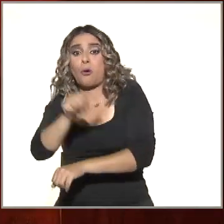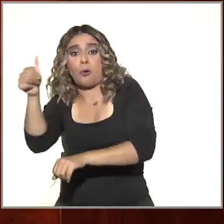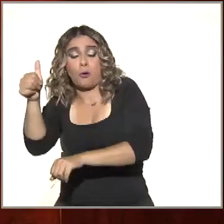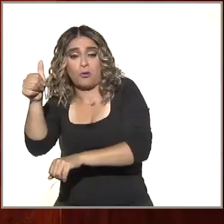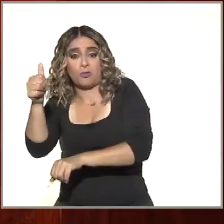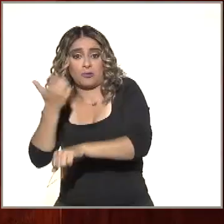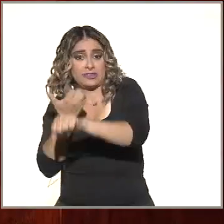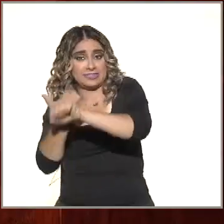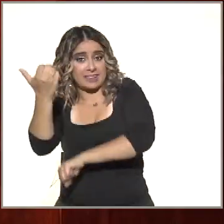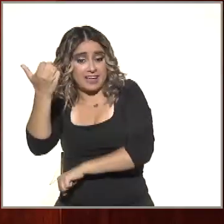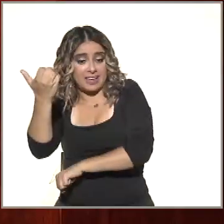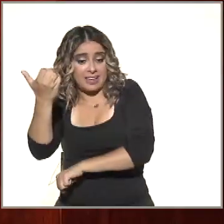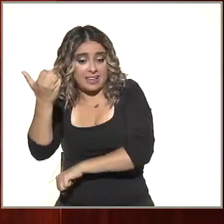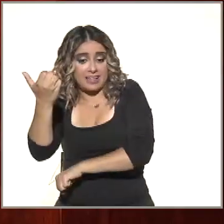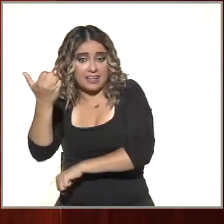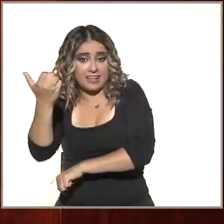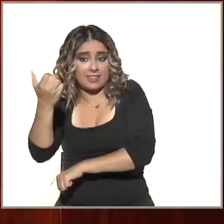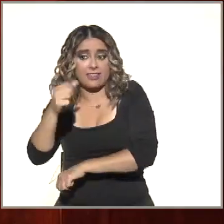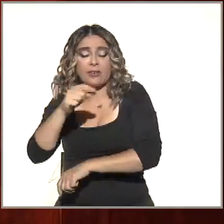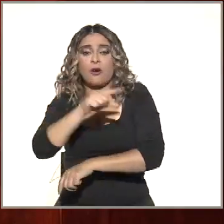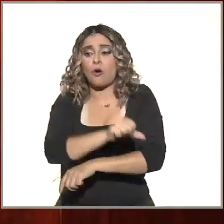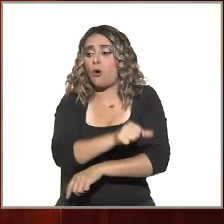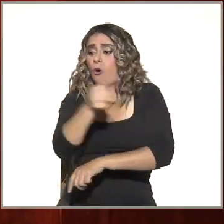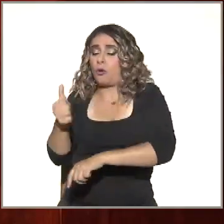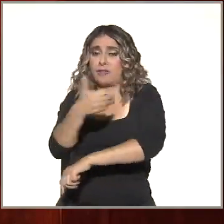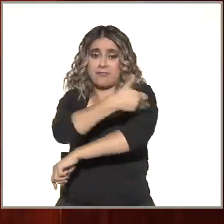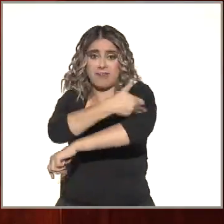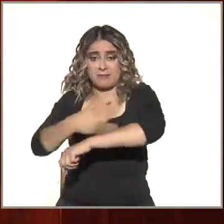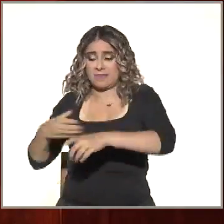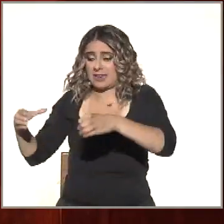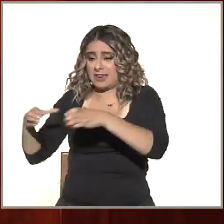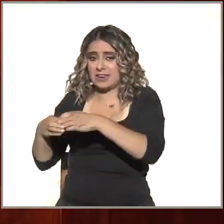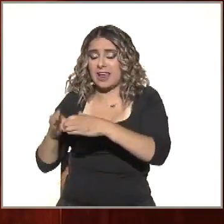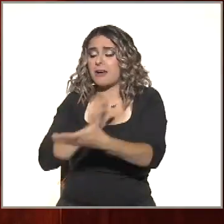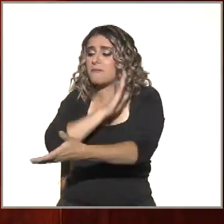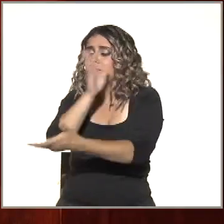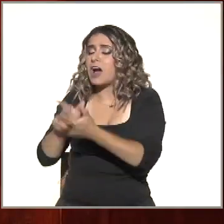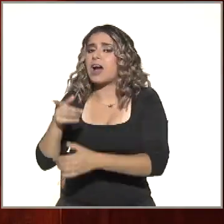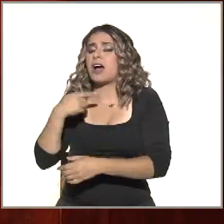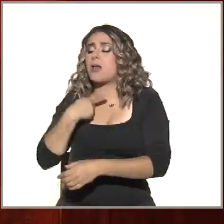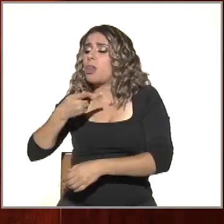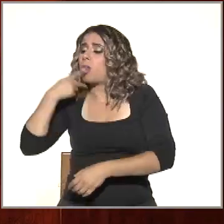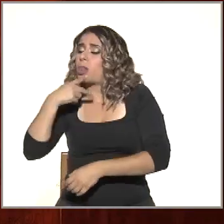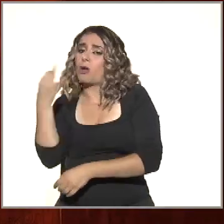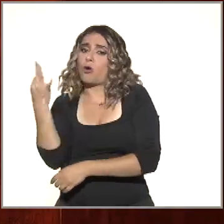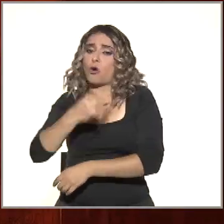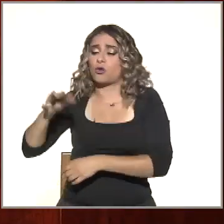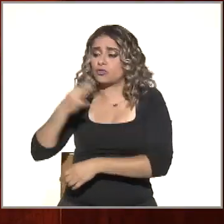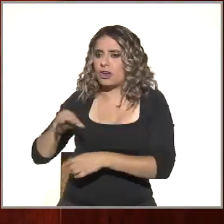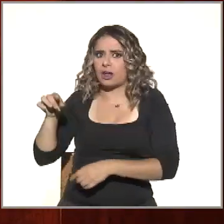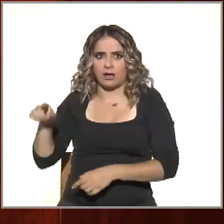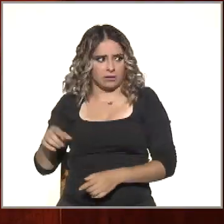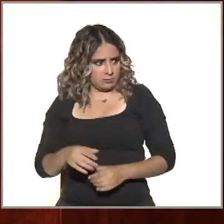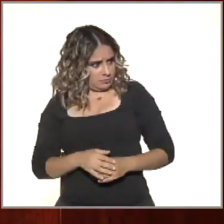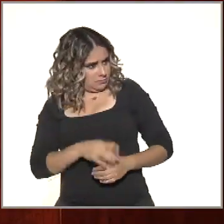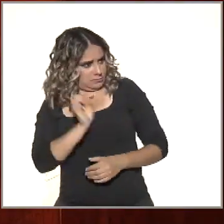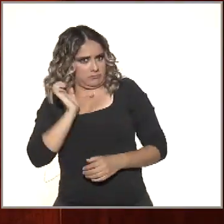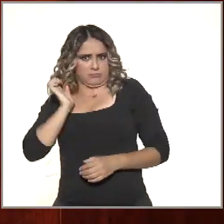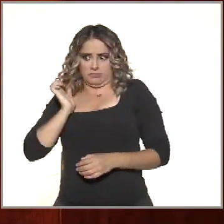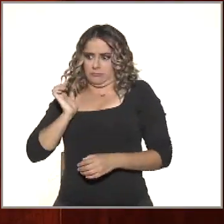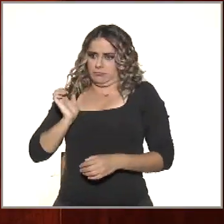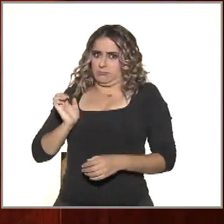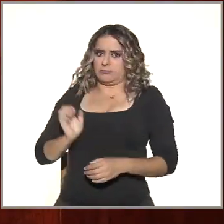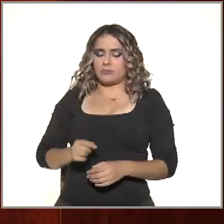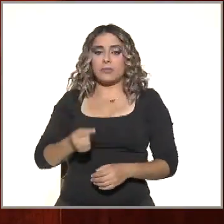otro estado, a otra familia, esto resulta ser de mucha alteración también para el niño,